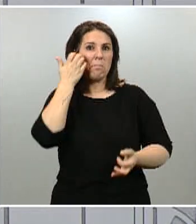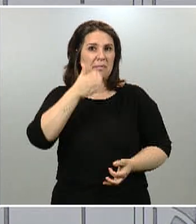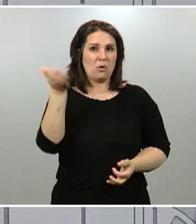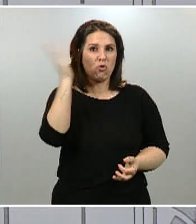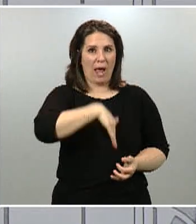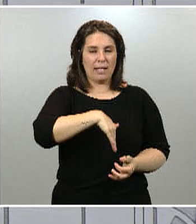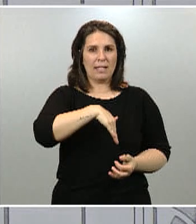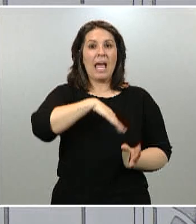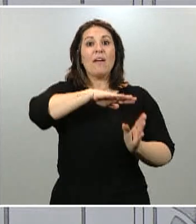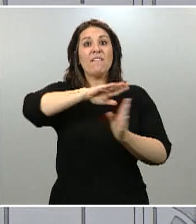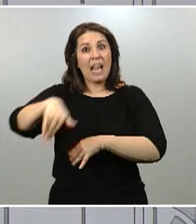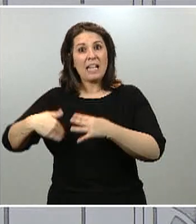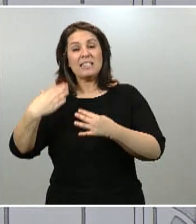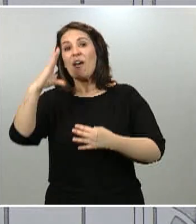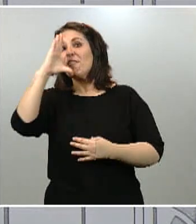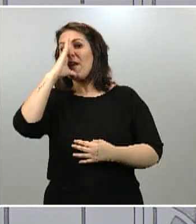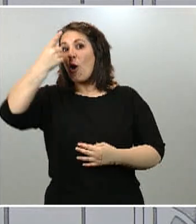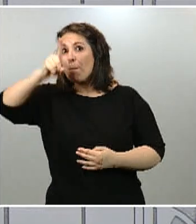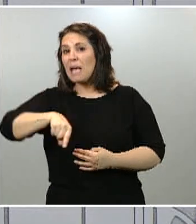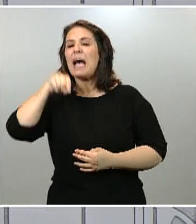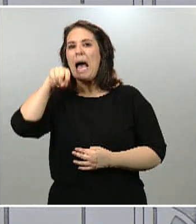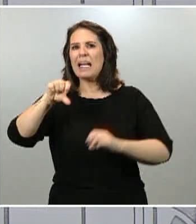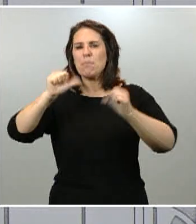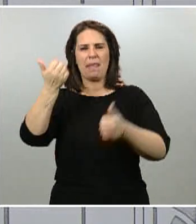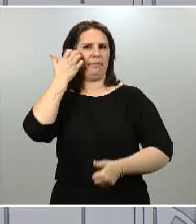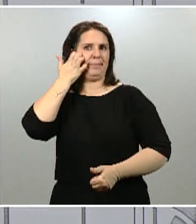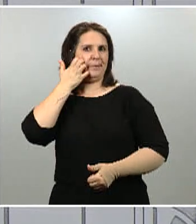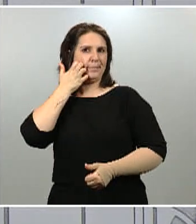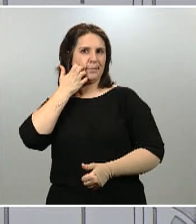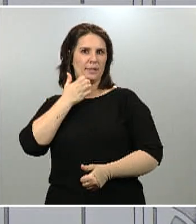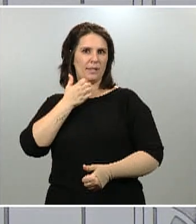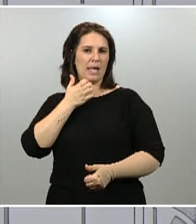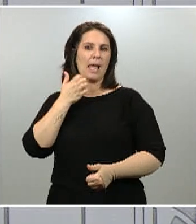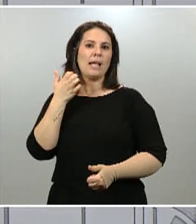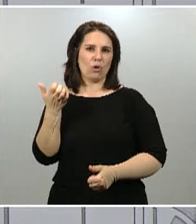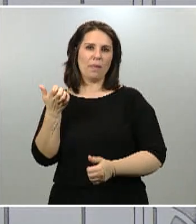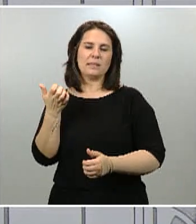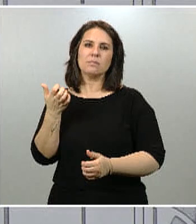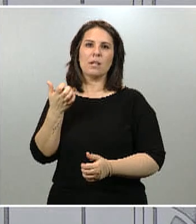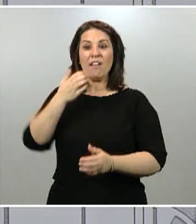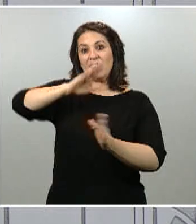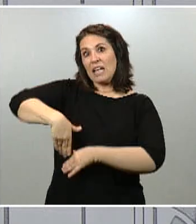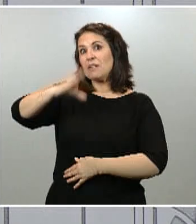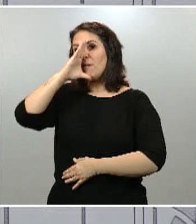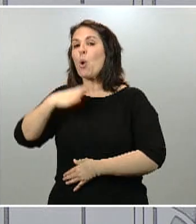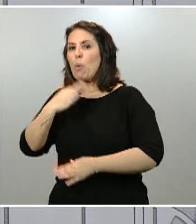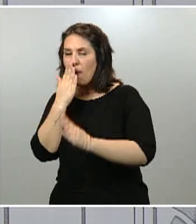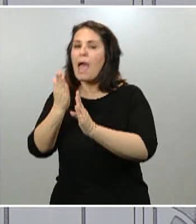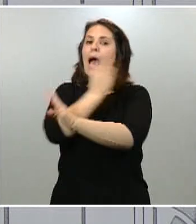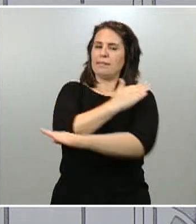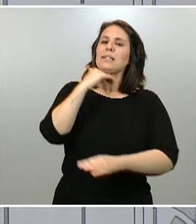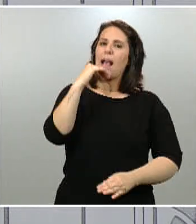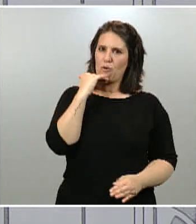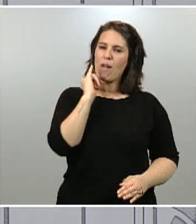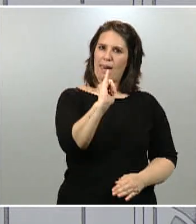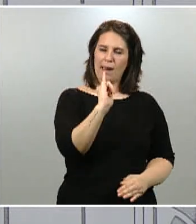febrero. Por lo tanto, sí que pudo haber circulado en España de alguna manera. Tenemos algunos ejemplos, este que les he